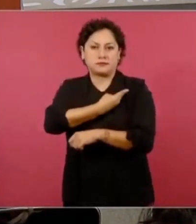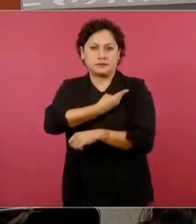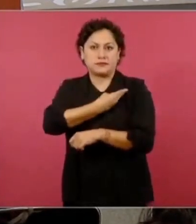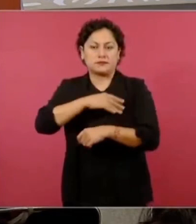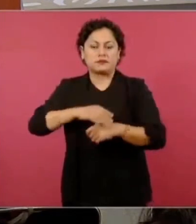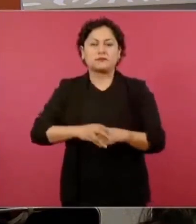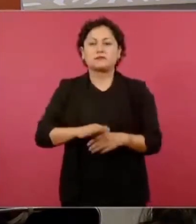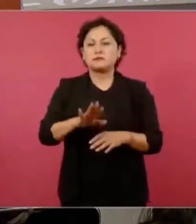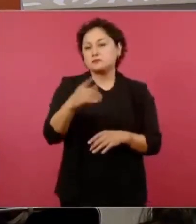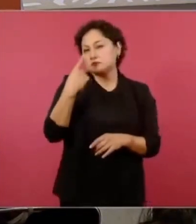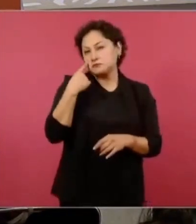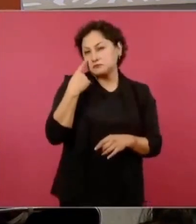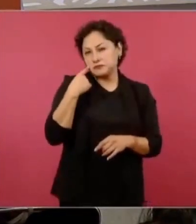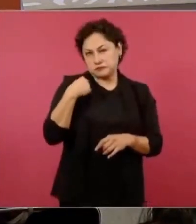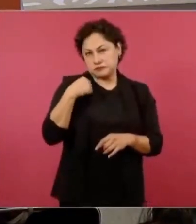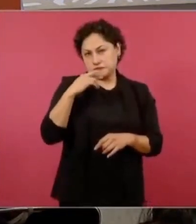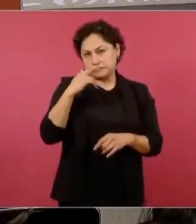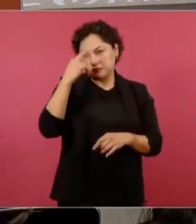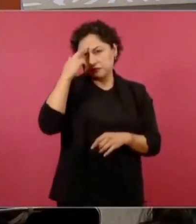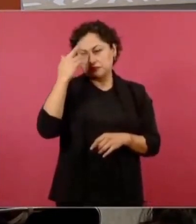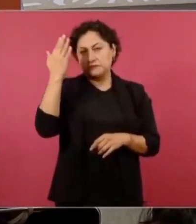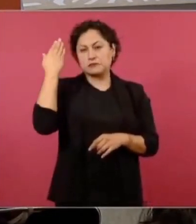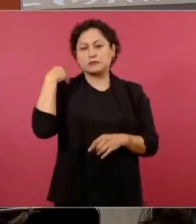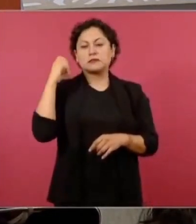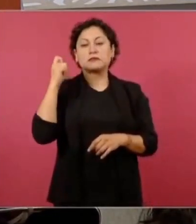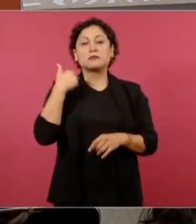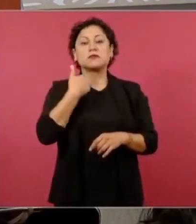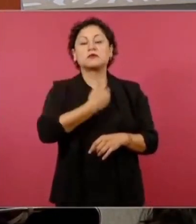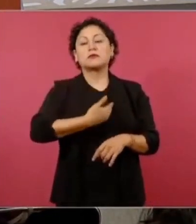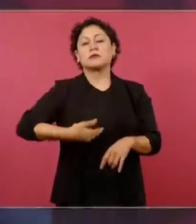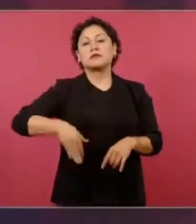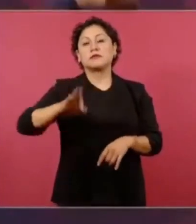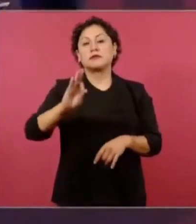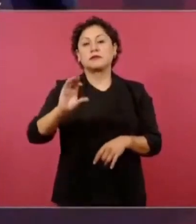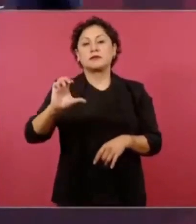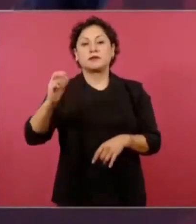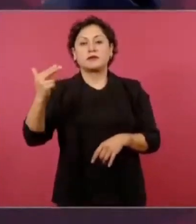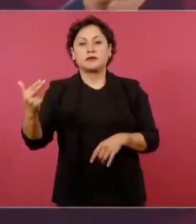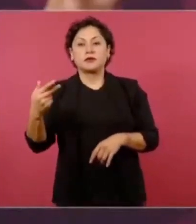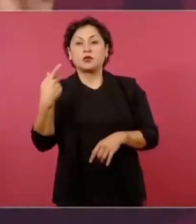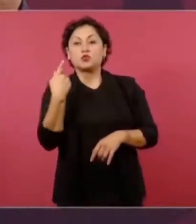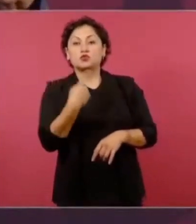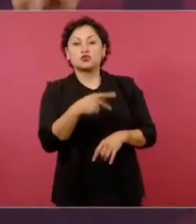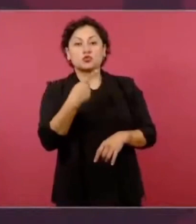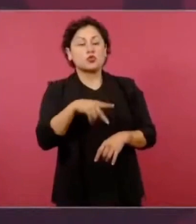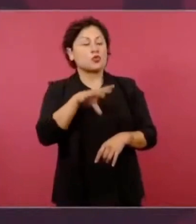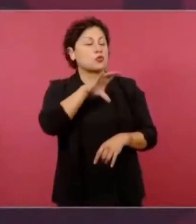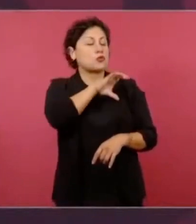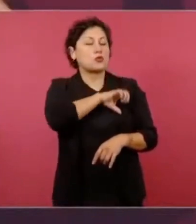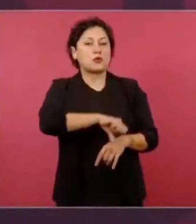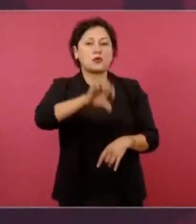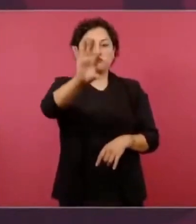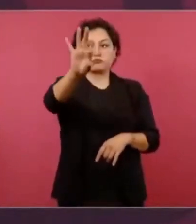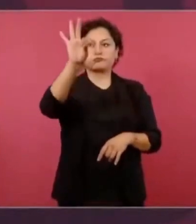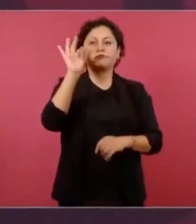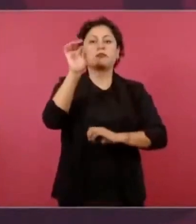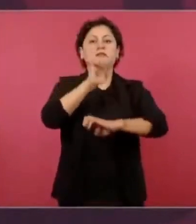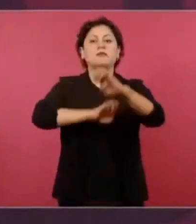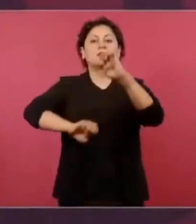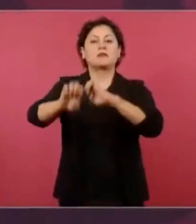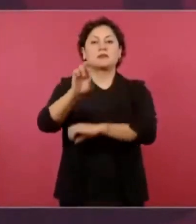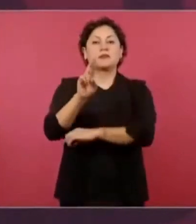Calderón tenía a Repsol, era su empresa favorita. Si se hace